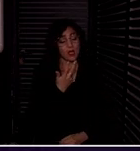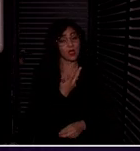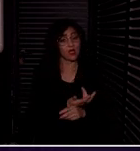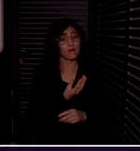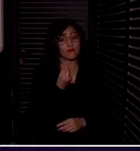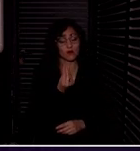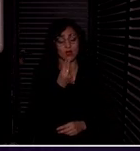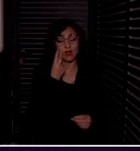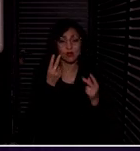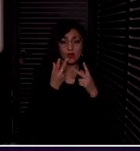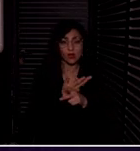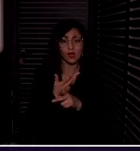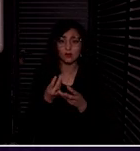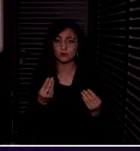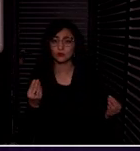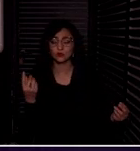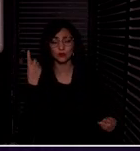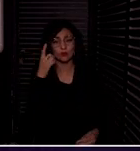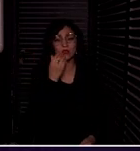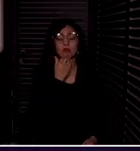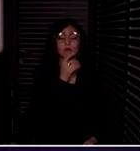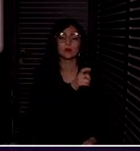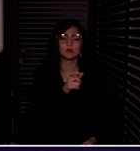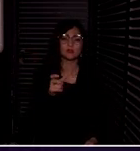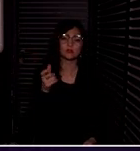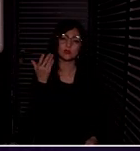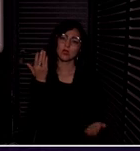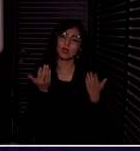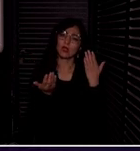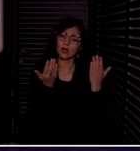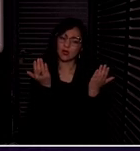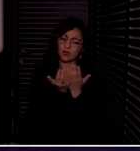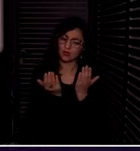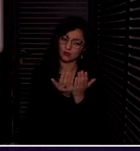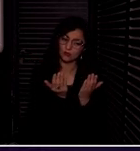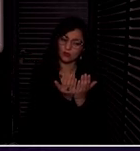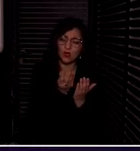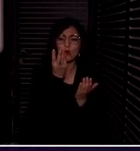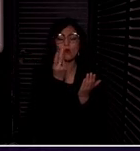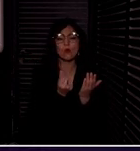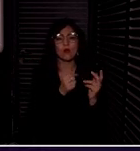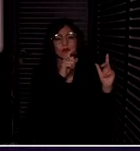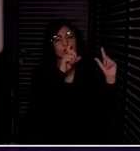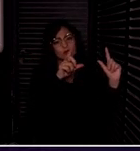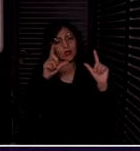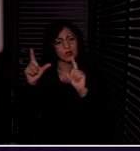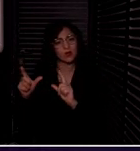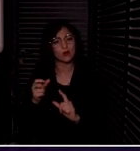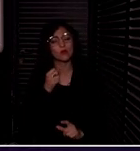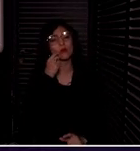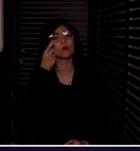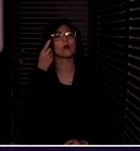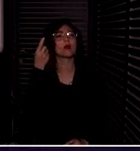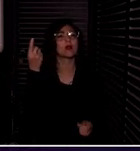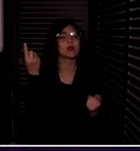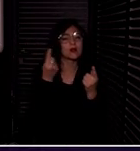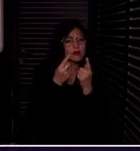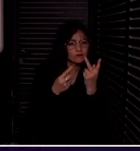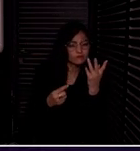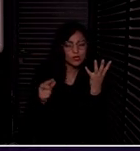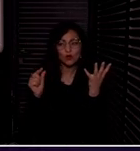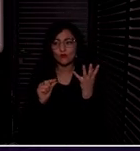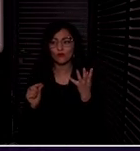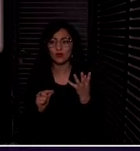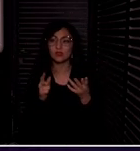solo 2, pero habrá que estudiar en términos ecológicos cuántos canales y qué tipo de oferta en política pública. Eso